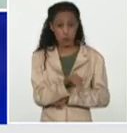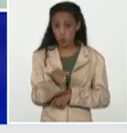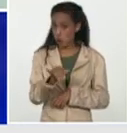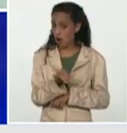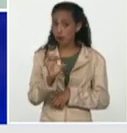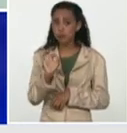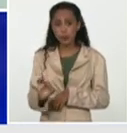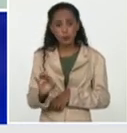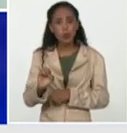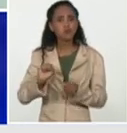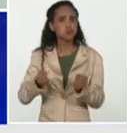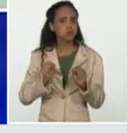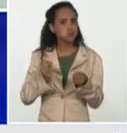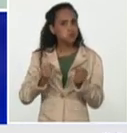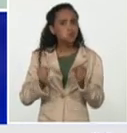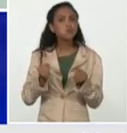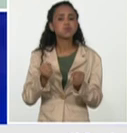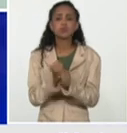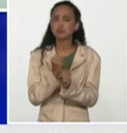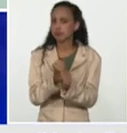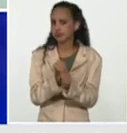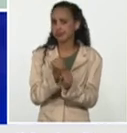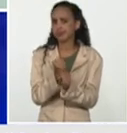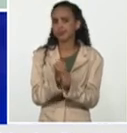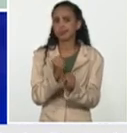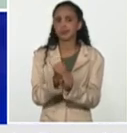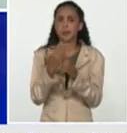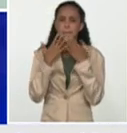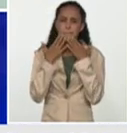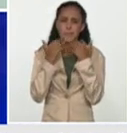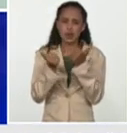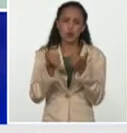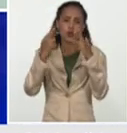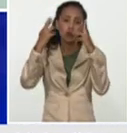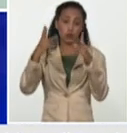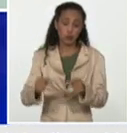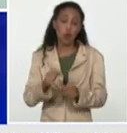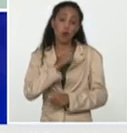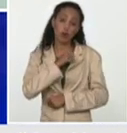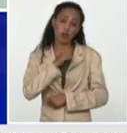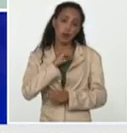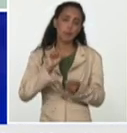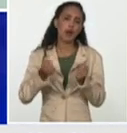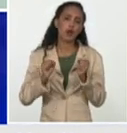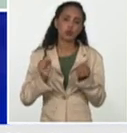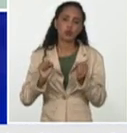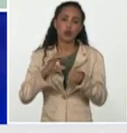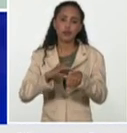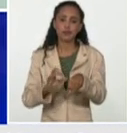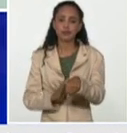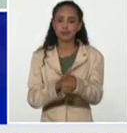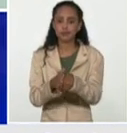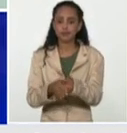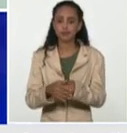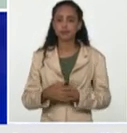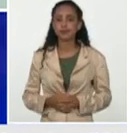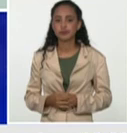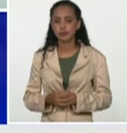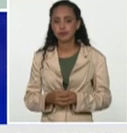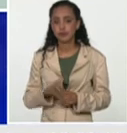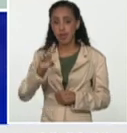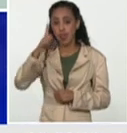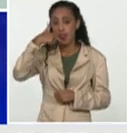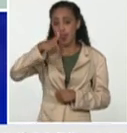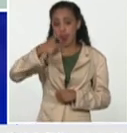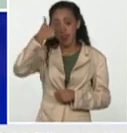trabajando intensamente para lograr estabilidad en el control. San José de las Lajas ayer